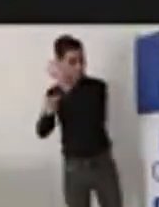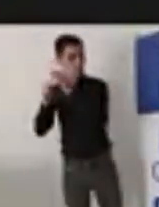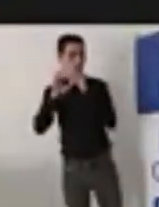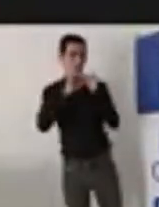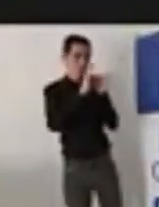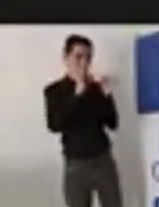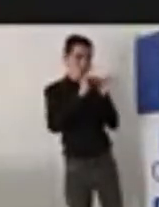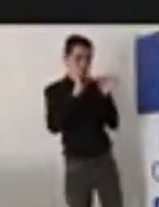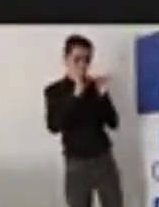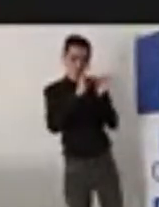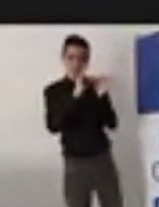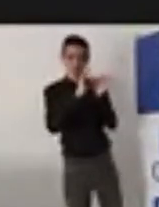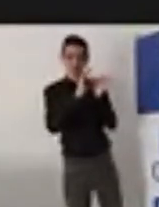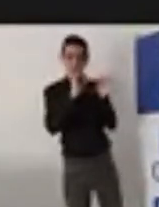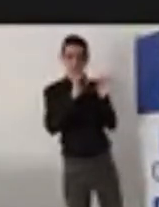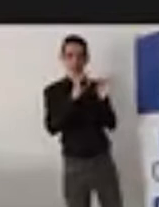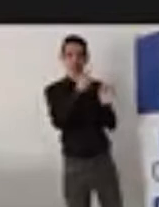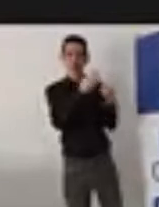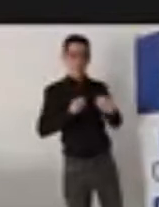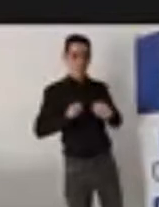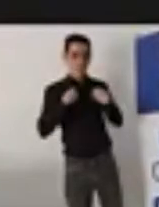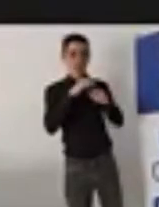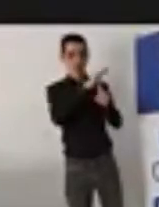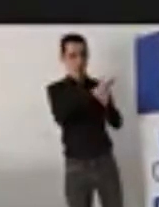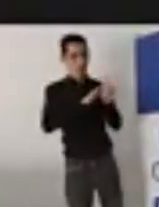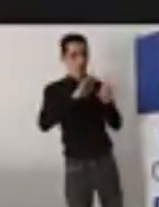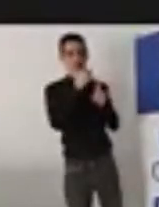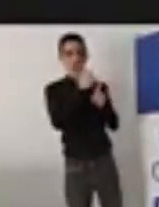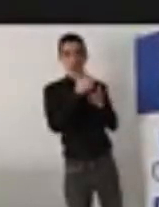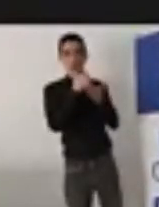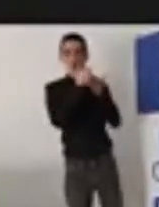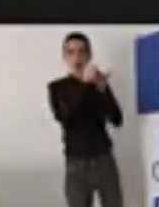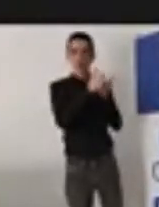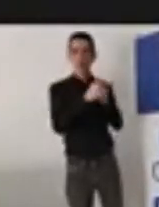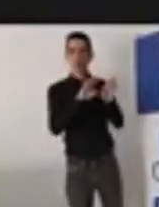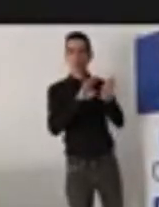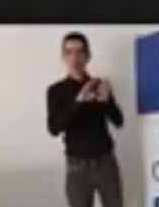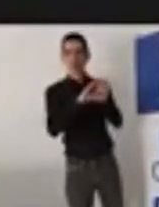contextos locales, incluso nacionales, y que eso pues claramente requiere de su participación.